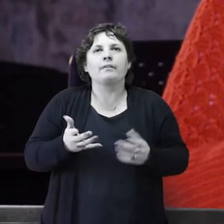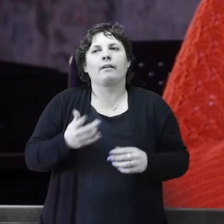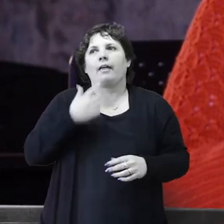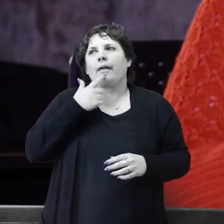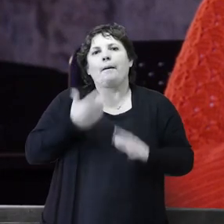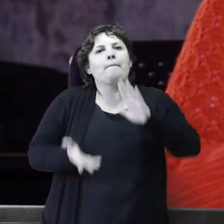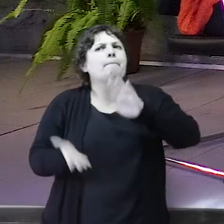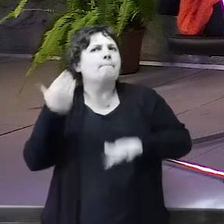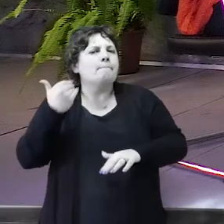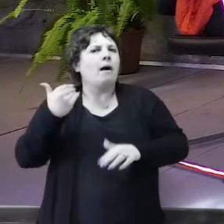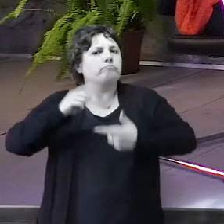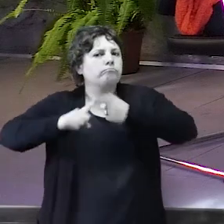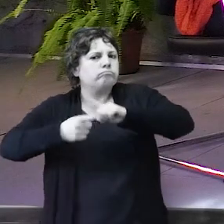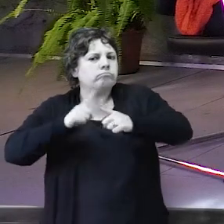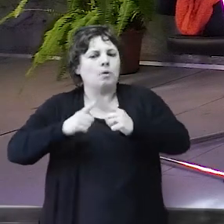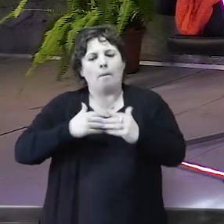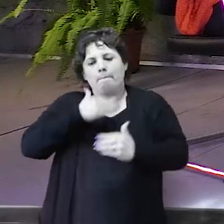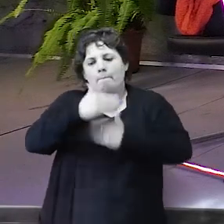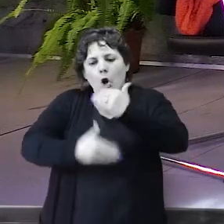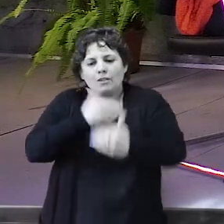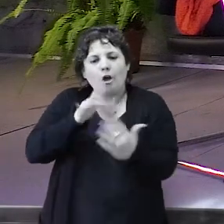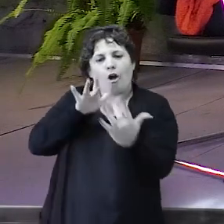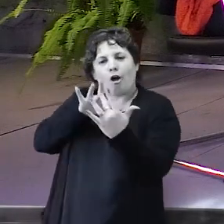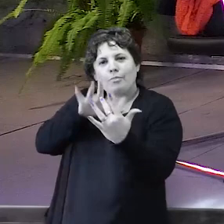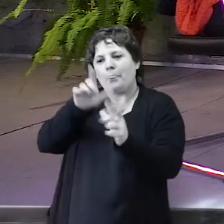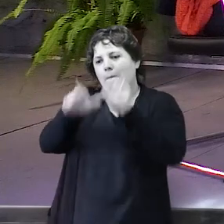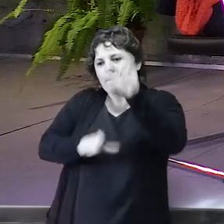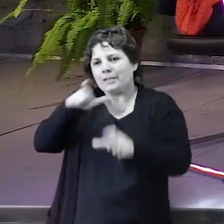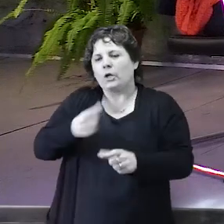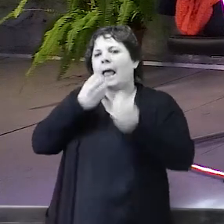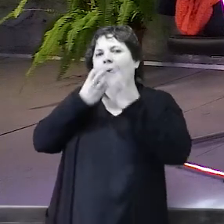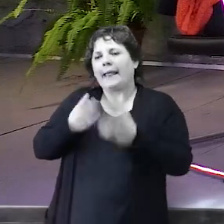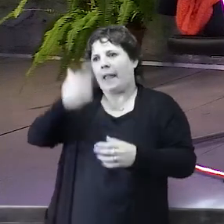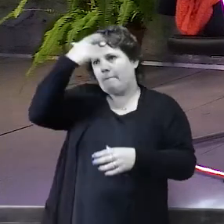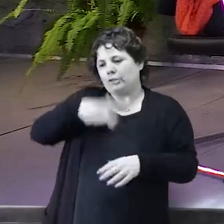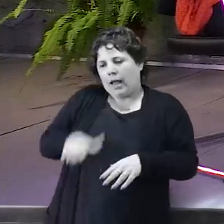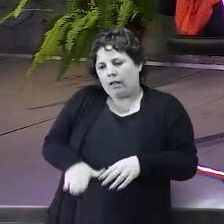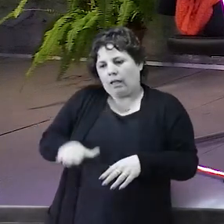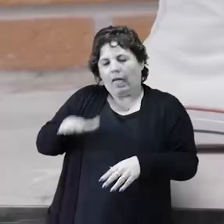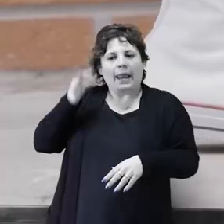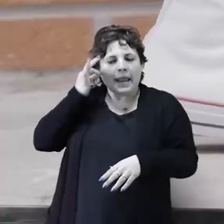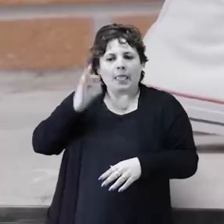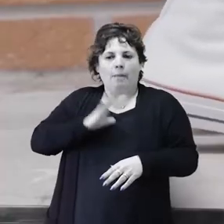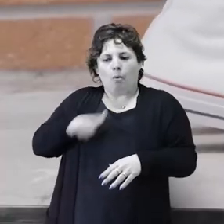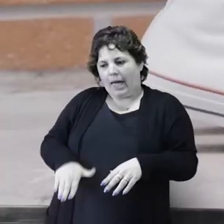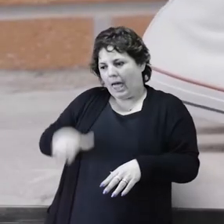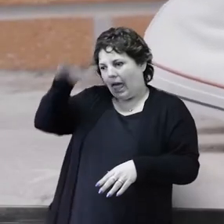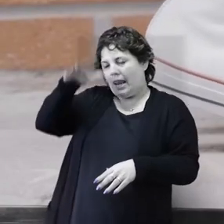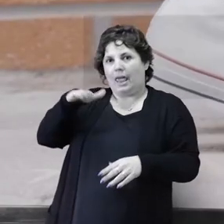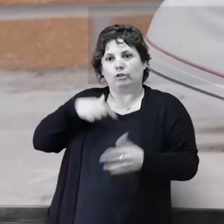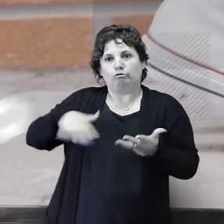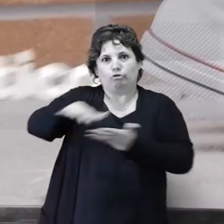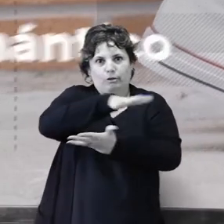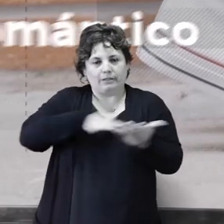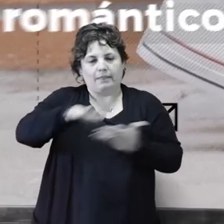están más relacionadas con los procesos de socialización, es decir, de cómo nos hacemos niñas, mujeres en las sociedades contemporáneas. ¿Y